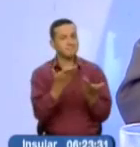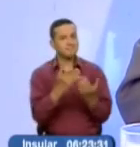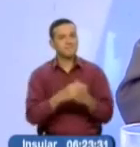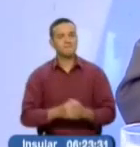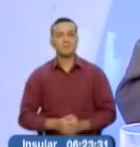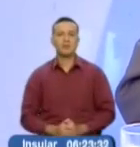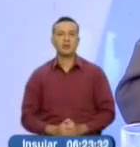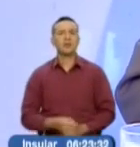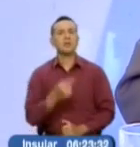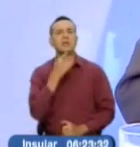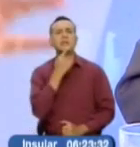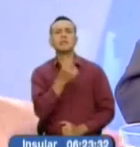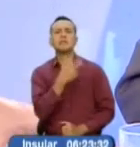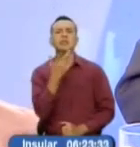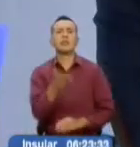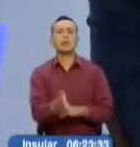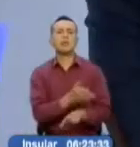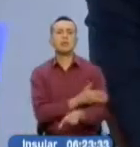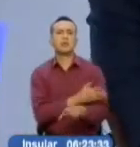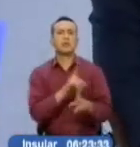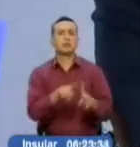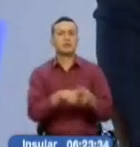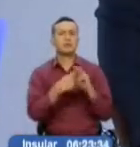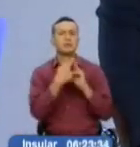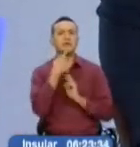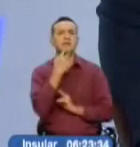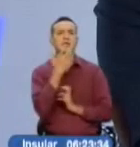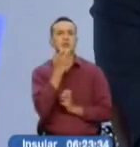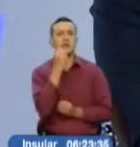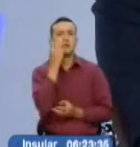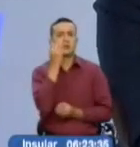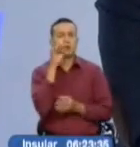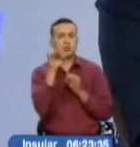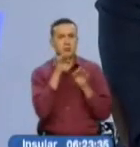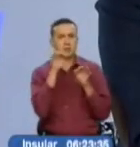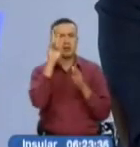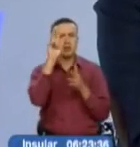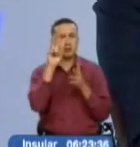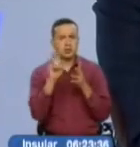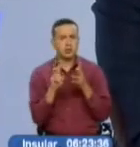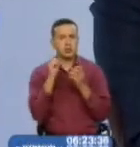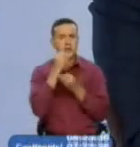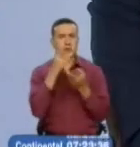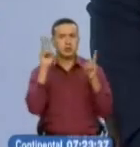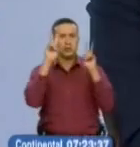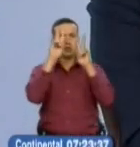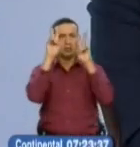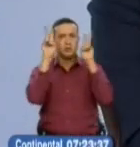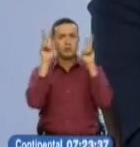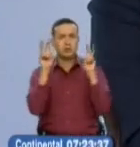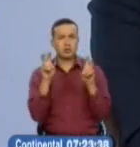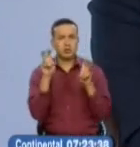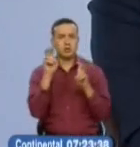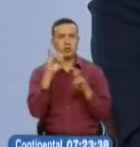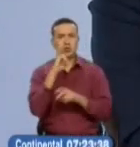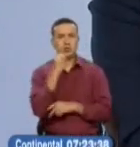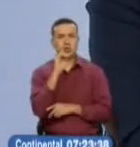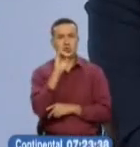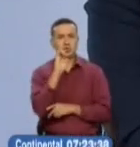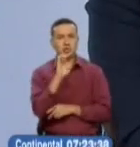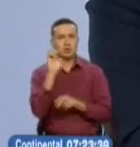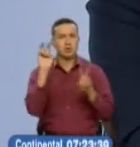crítico me decías antes de entrar en materia que querías hacer algunas precisiones o algunos comentarios en relación a lo que decía José Javier